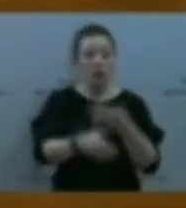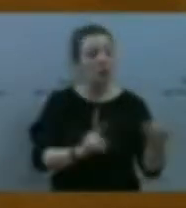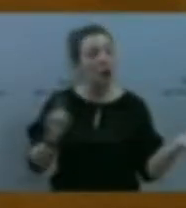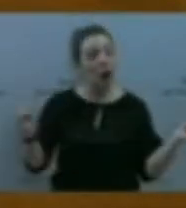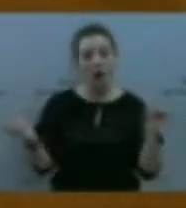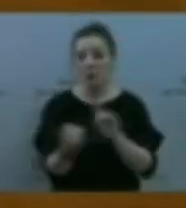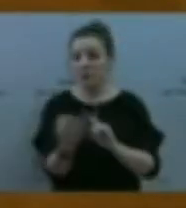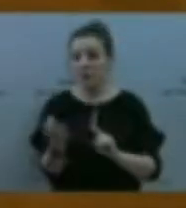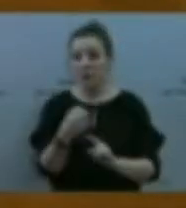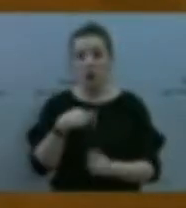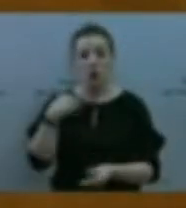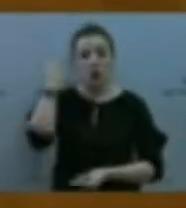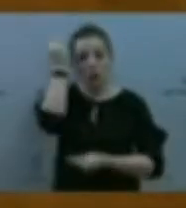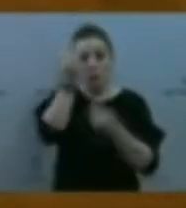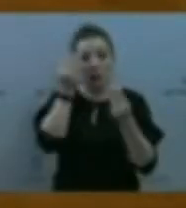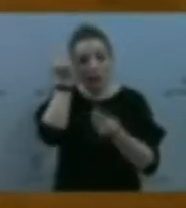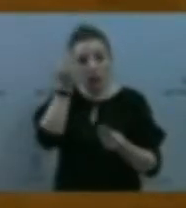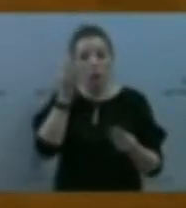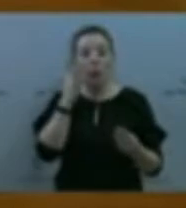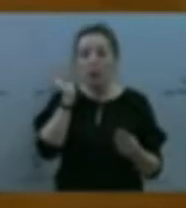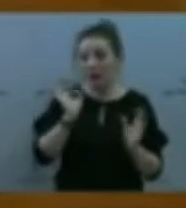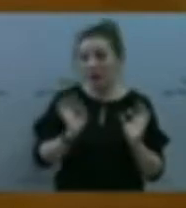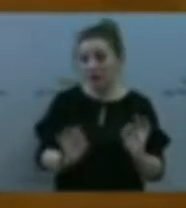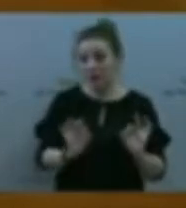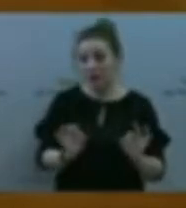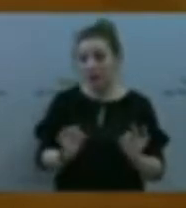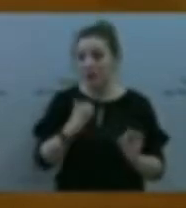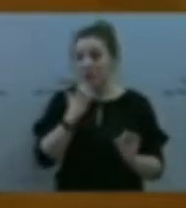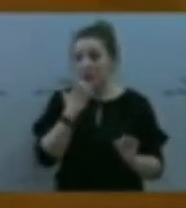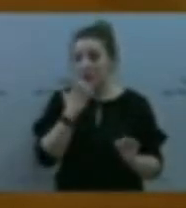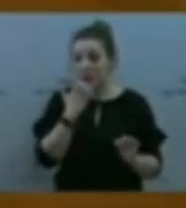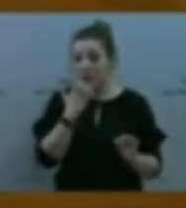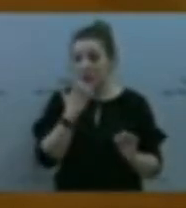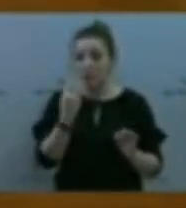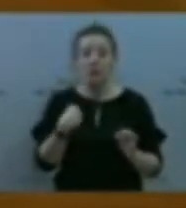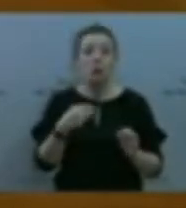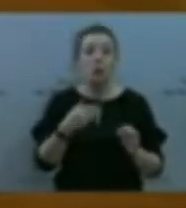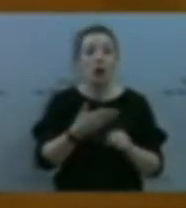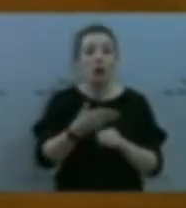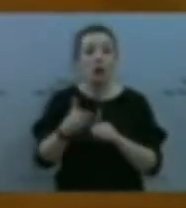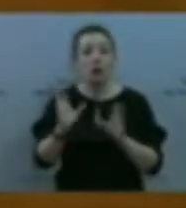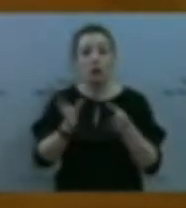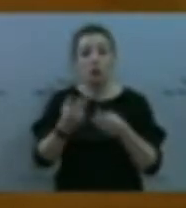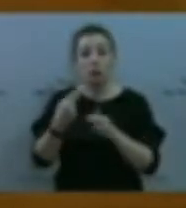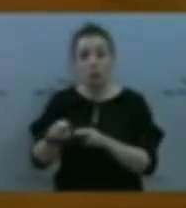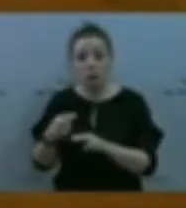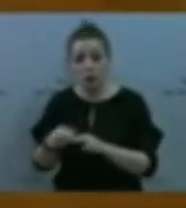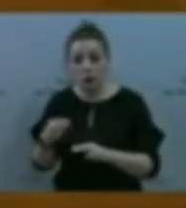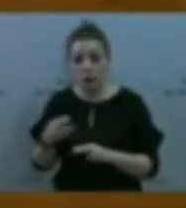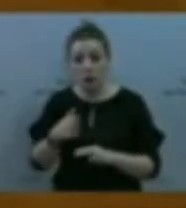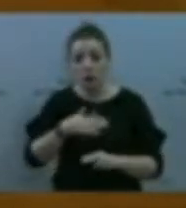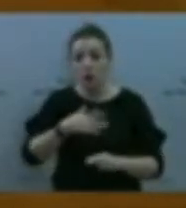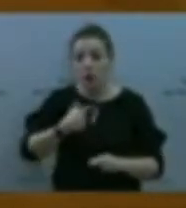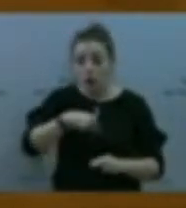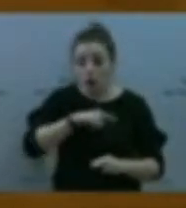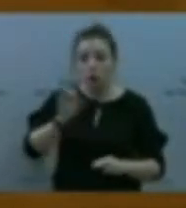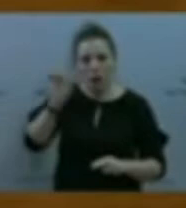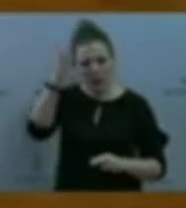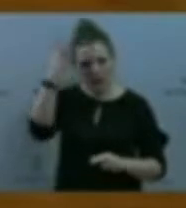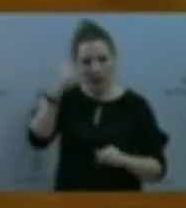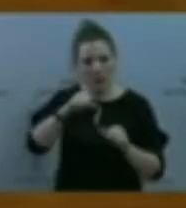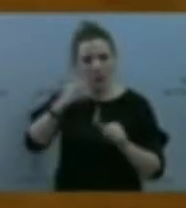así. Si usted antes, con el resto de grupos, y nosotros tuvimos iniciativas en el pasado para reformar la sindicatura, que no